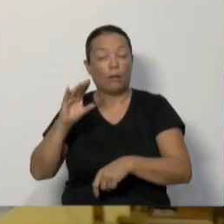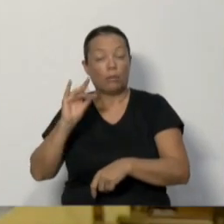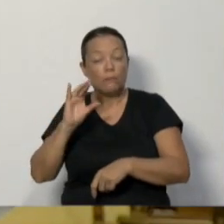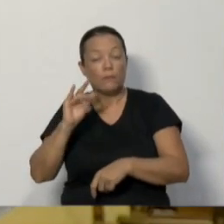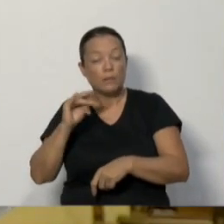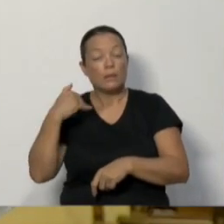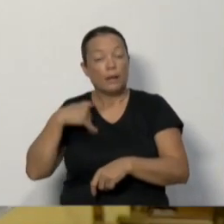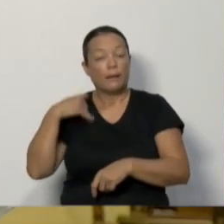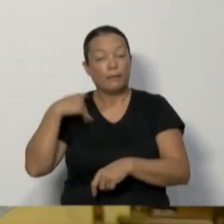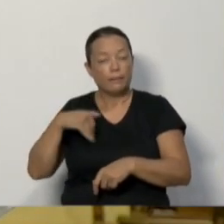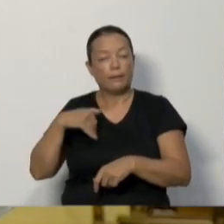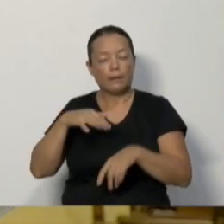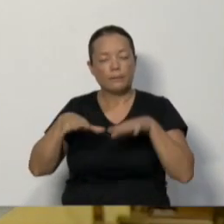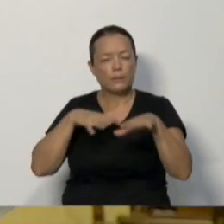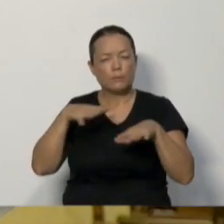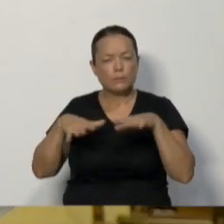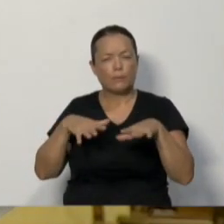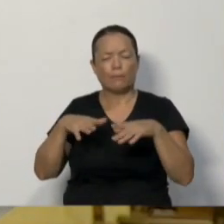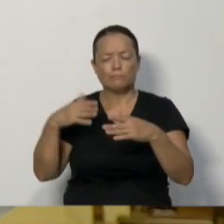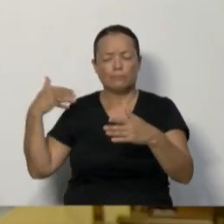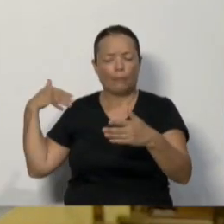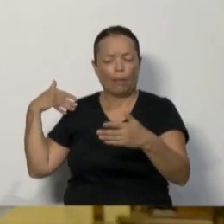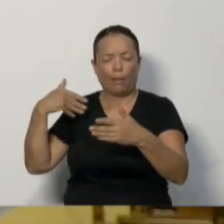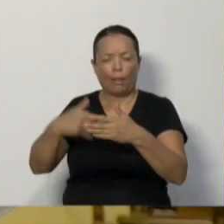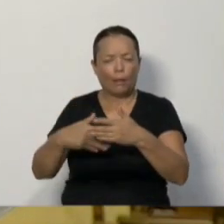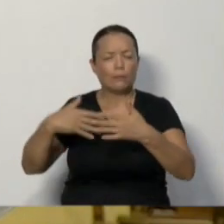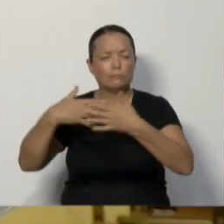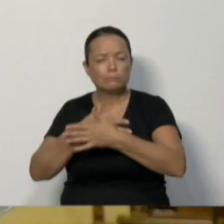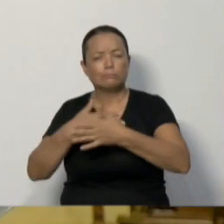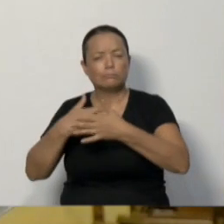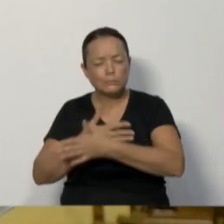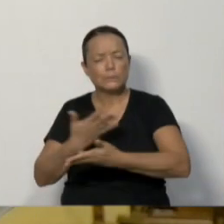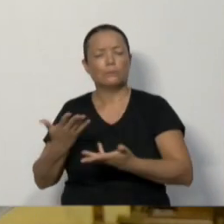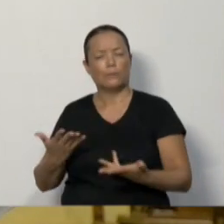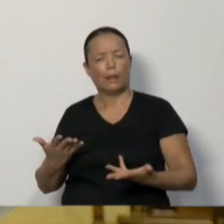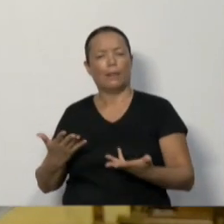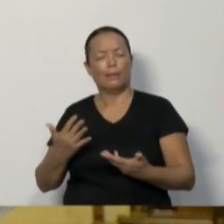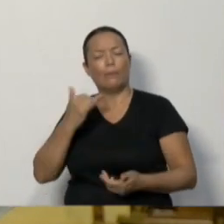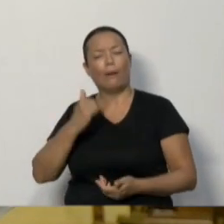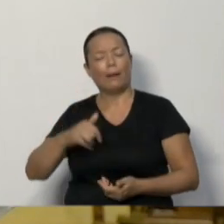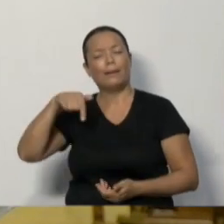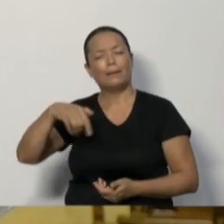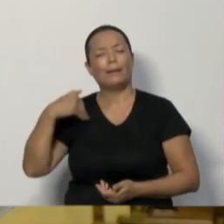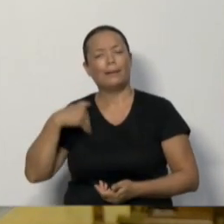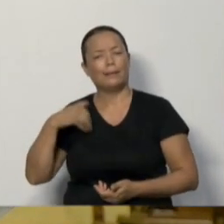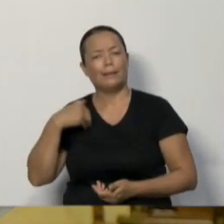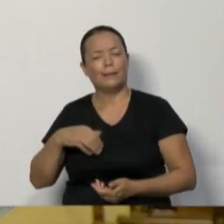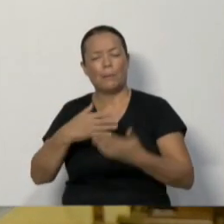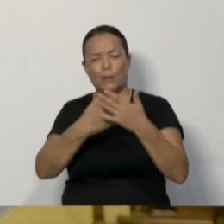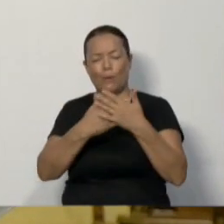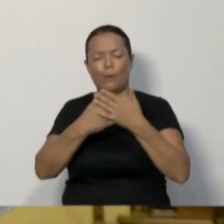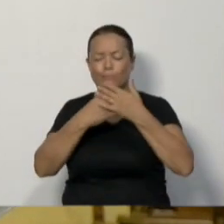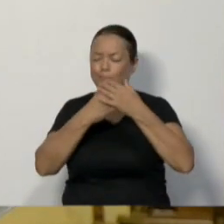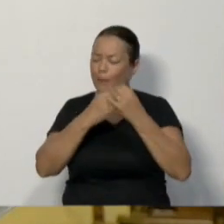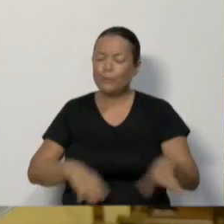Porque hace años que venimos haciendo grandes esfuerzos y creo que más que nunca es hora de no bajar los